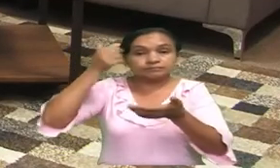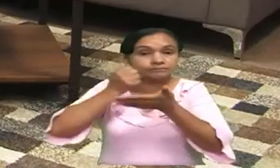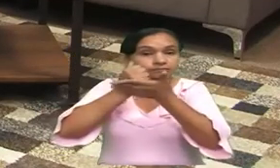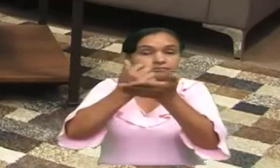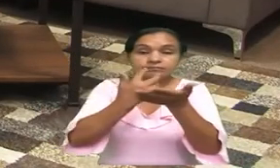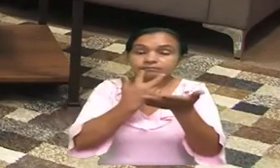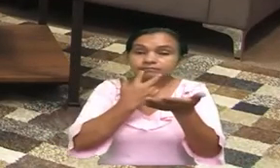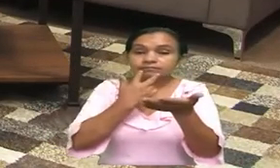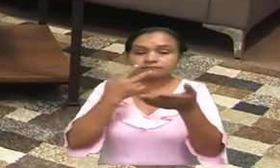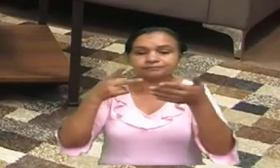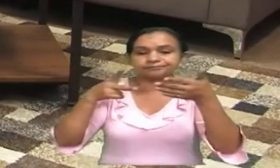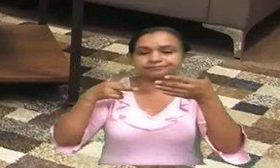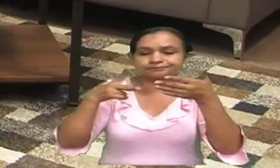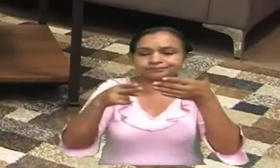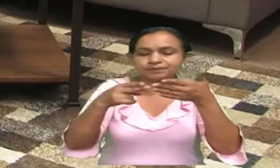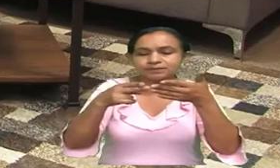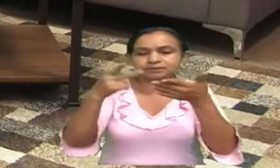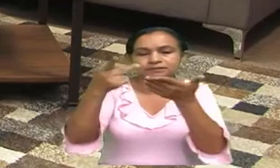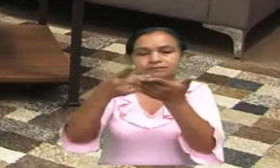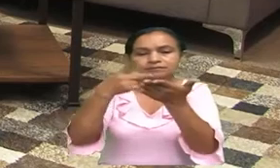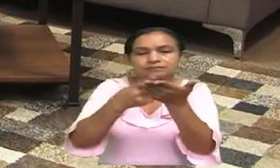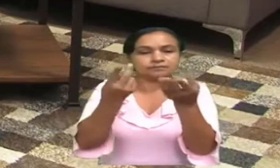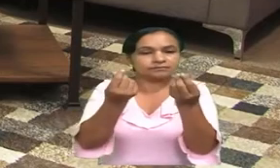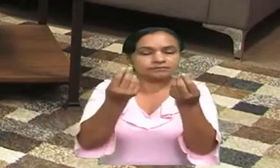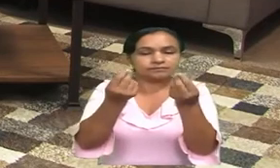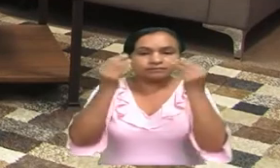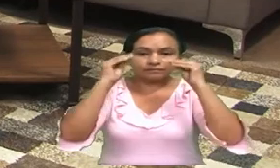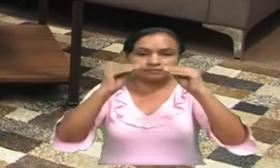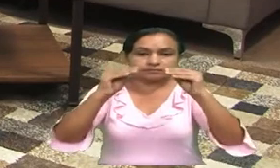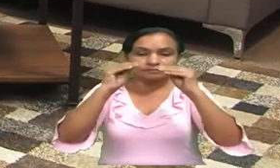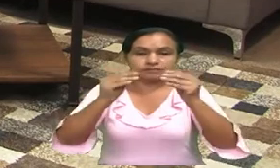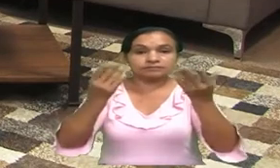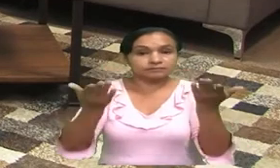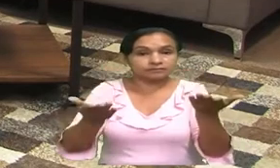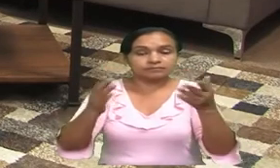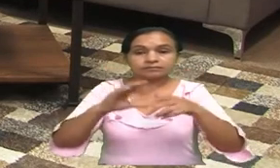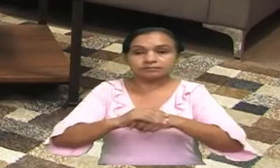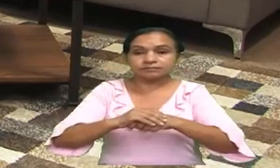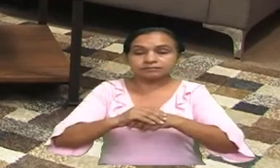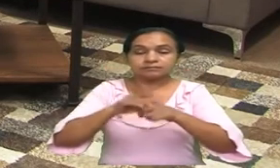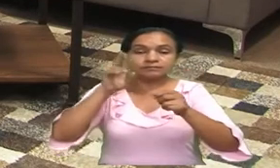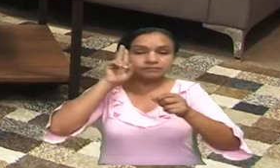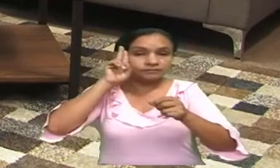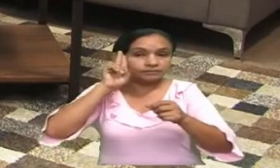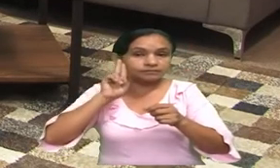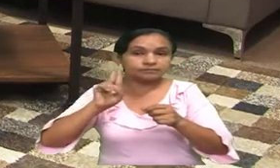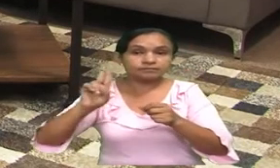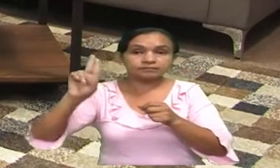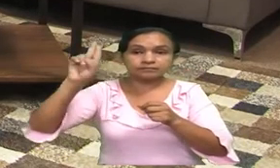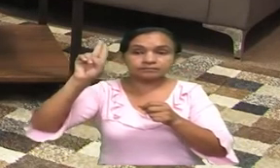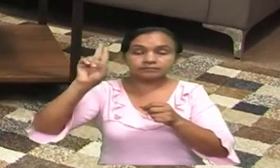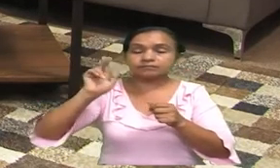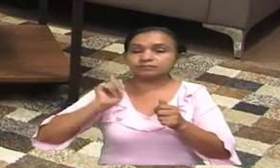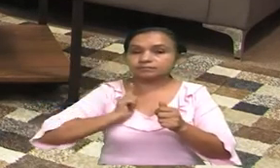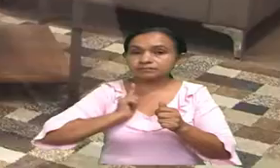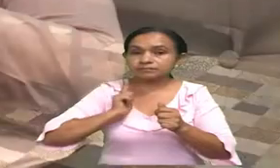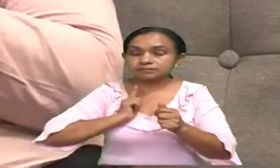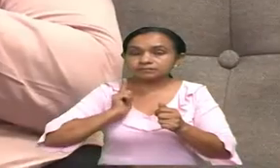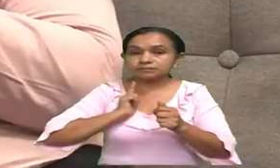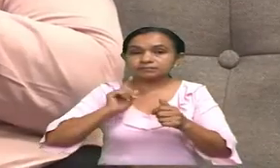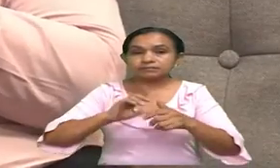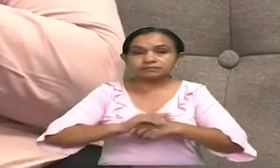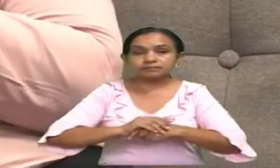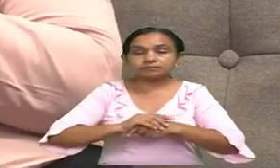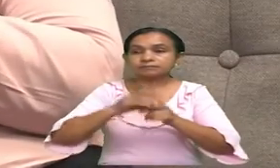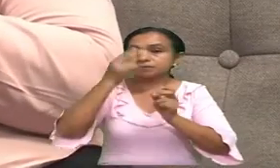de recortar presupuesto a la educación, sí. vaya, siempre pero, lo disfrazan. Pero el rol de las universidades nosotros lo tenemos